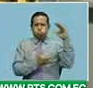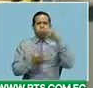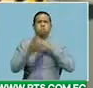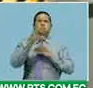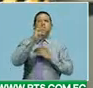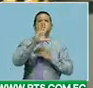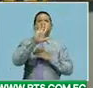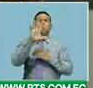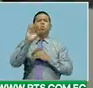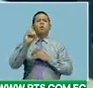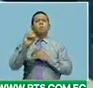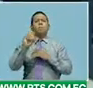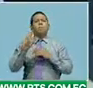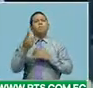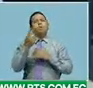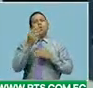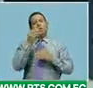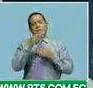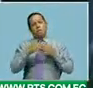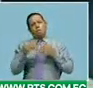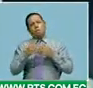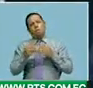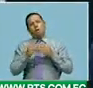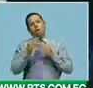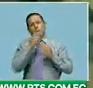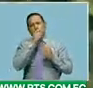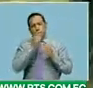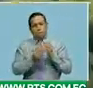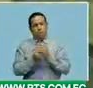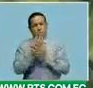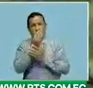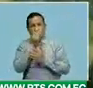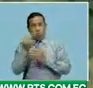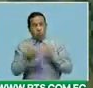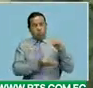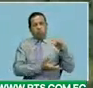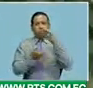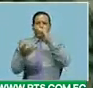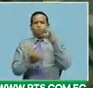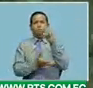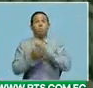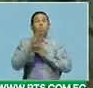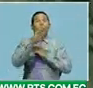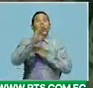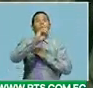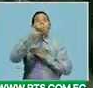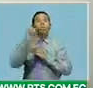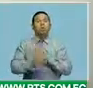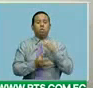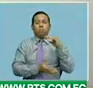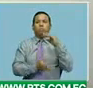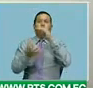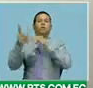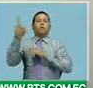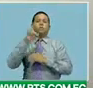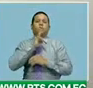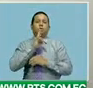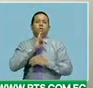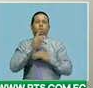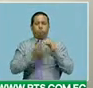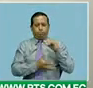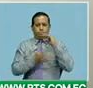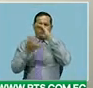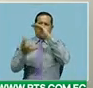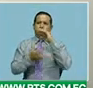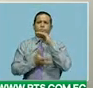$650 millones en rosas, de los cuales el 40% tiene como destino Estados Unidos. No creo que esto signifique